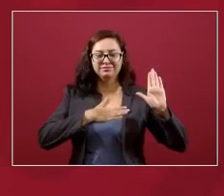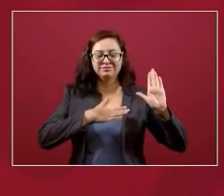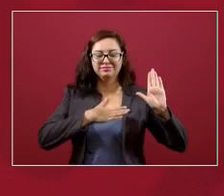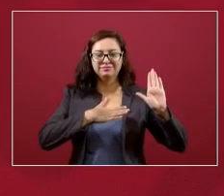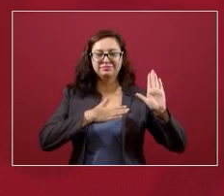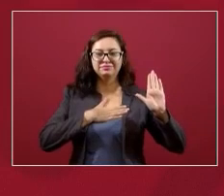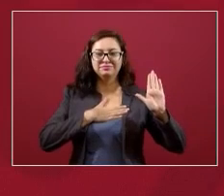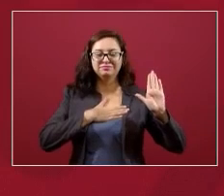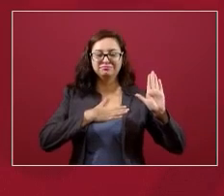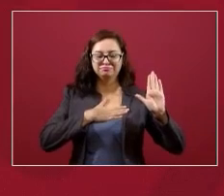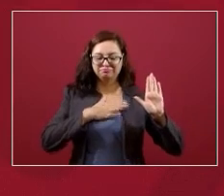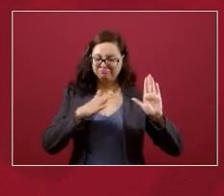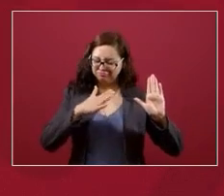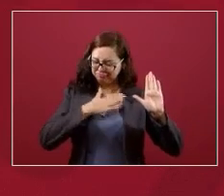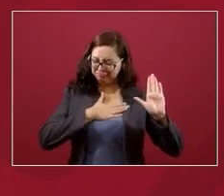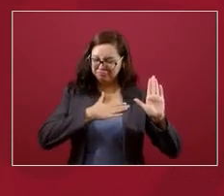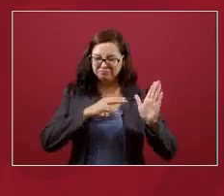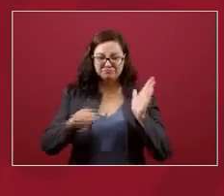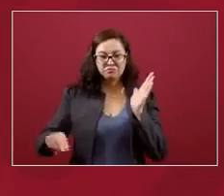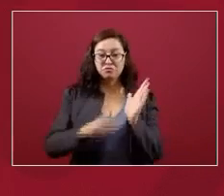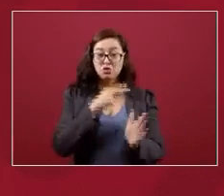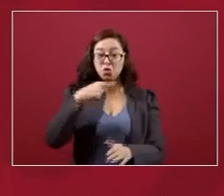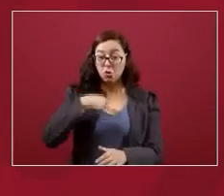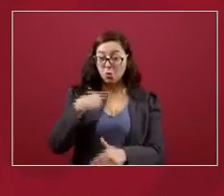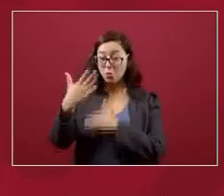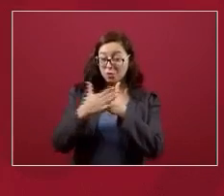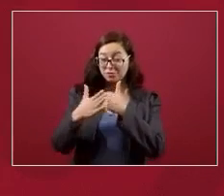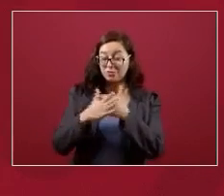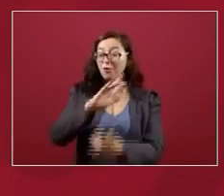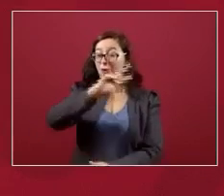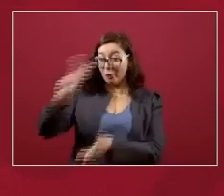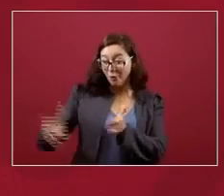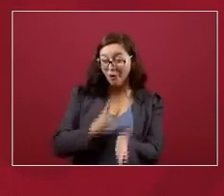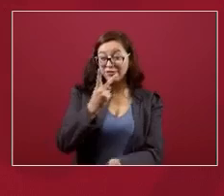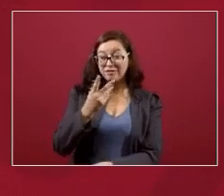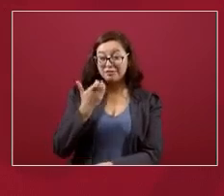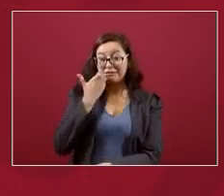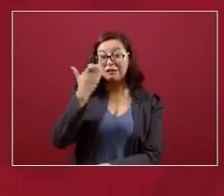de que no voy a reelegirme.